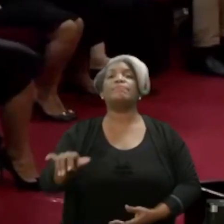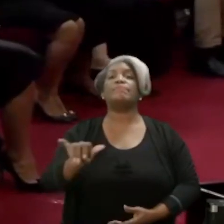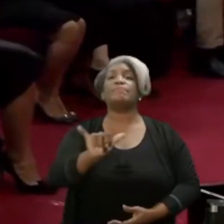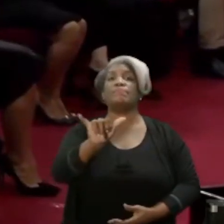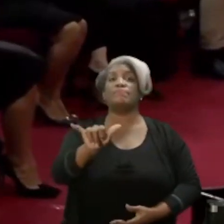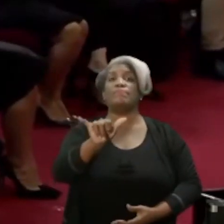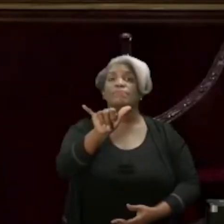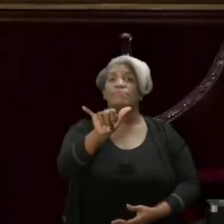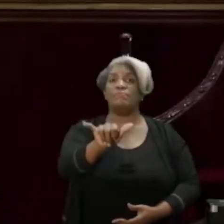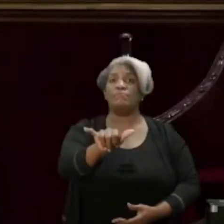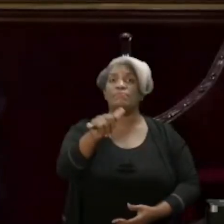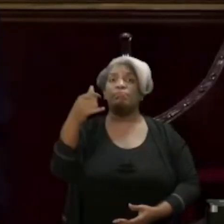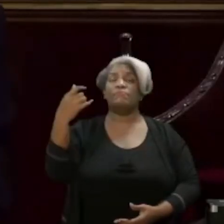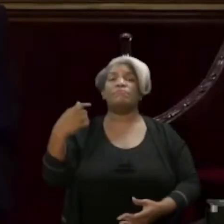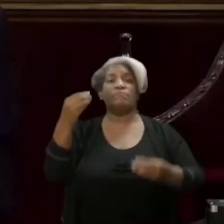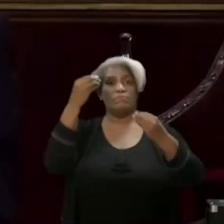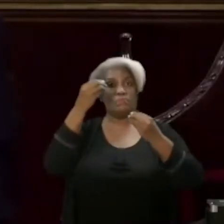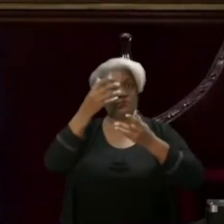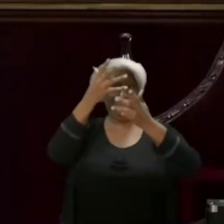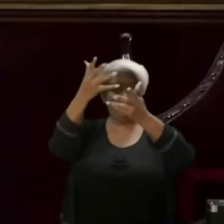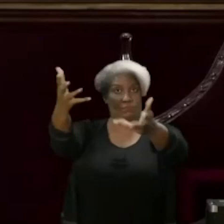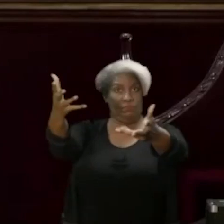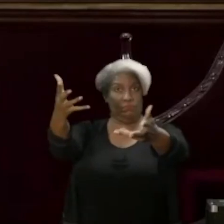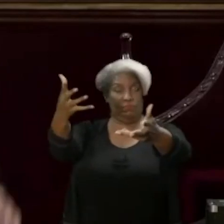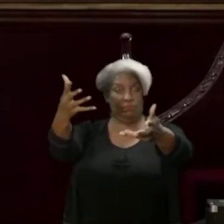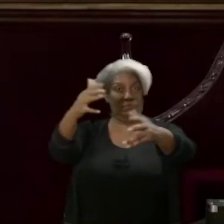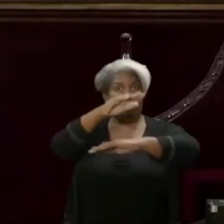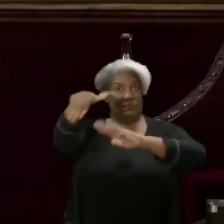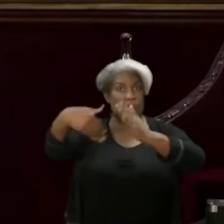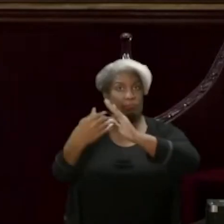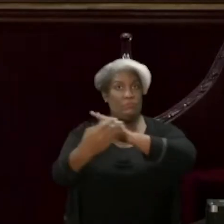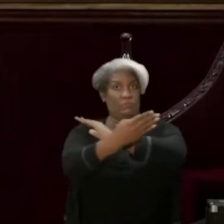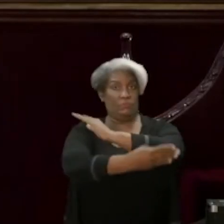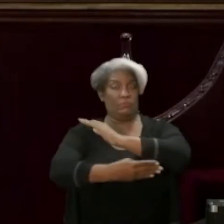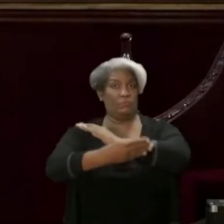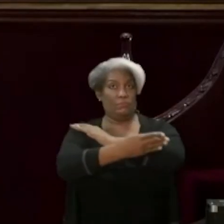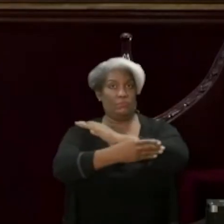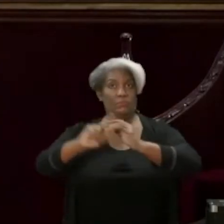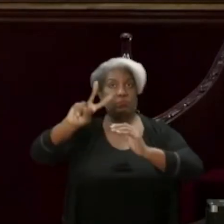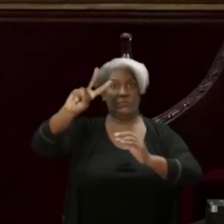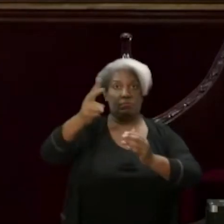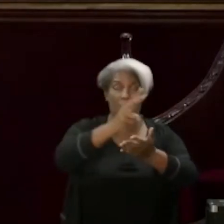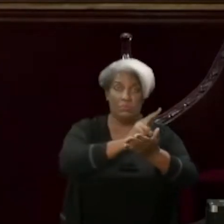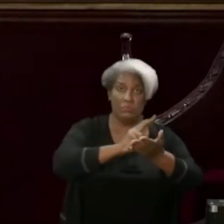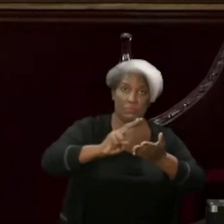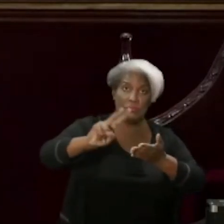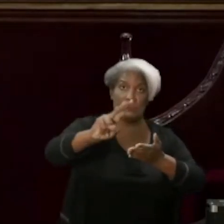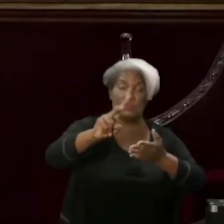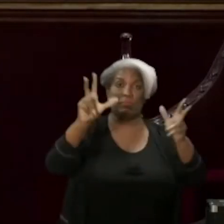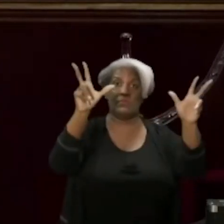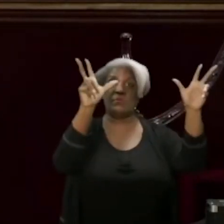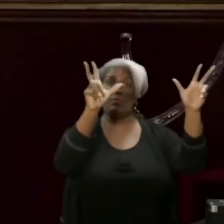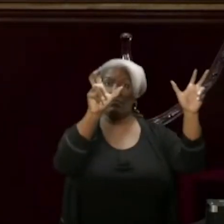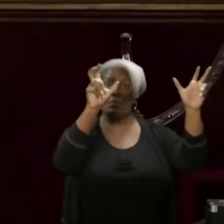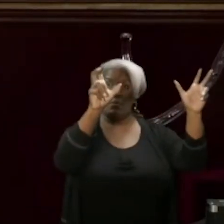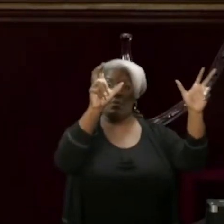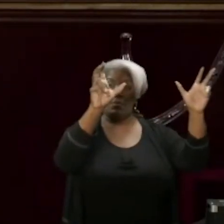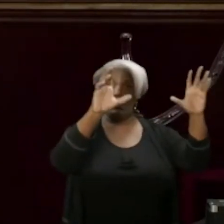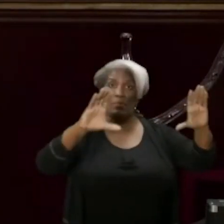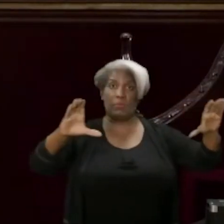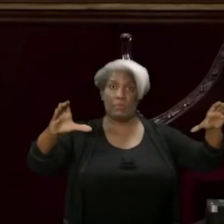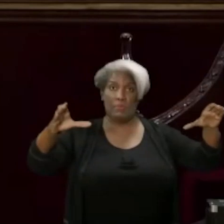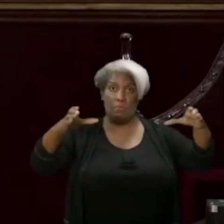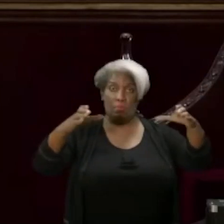En consecuencia, quiero anunciar al país que desde la segunda semana de enero le di instrucciones a una comisión